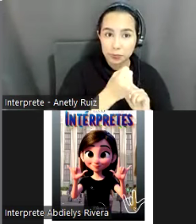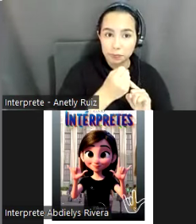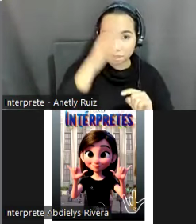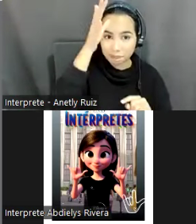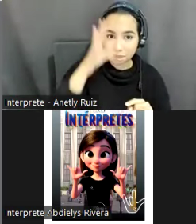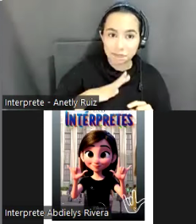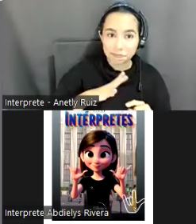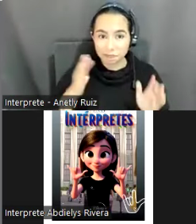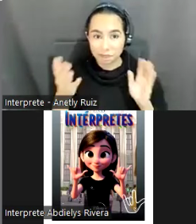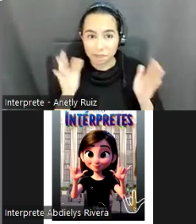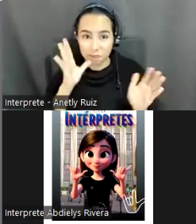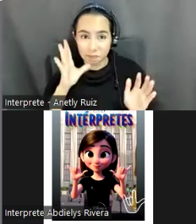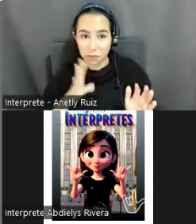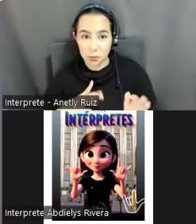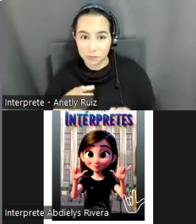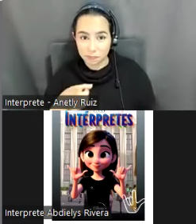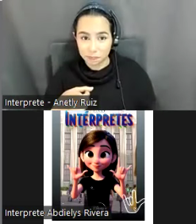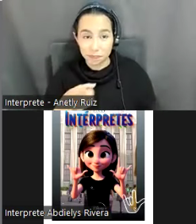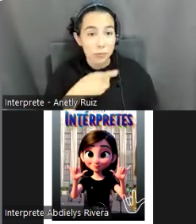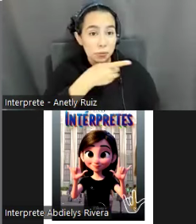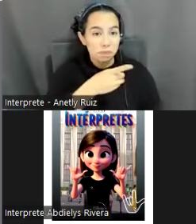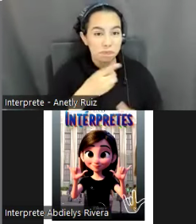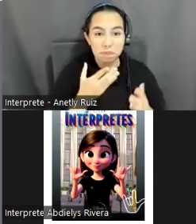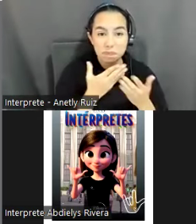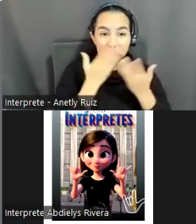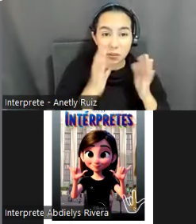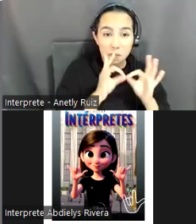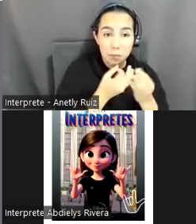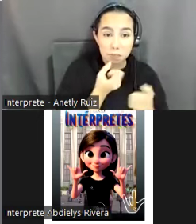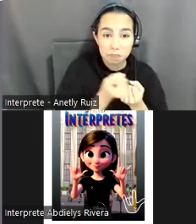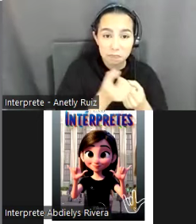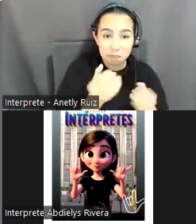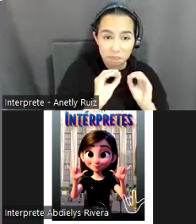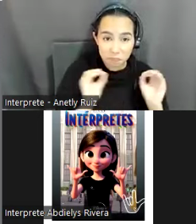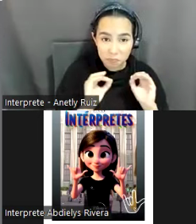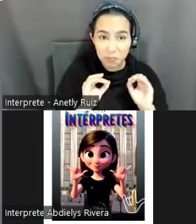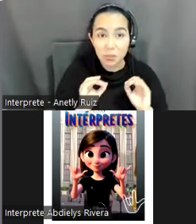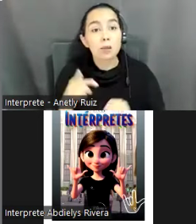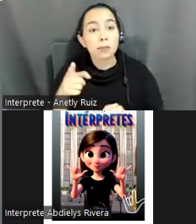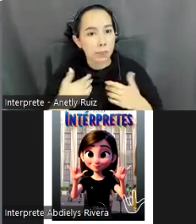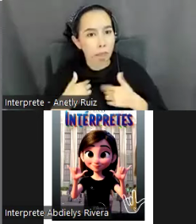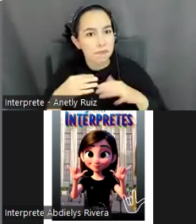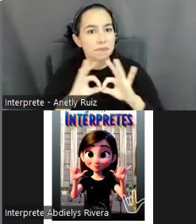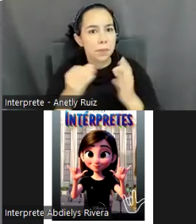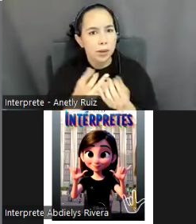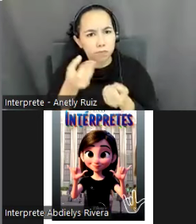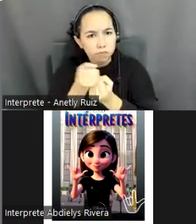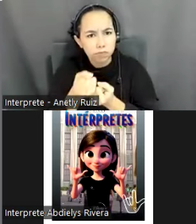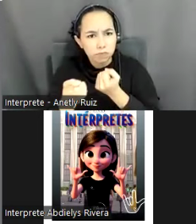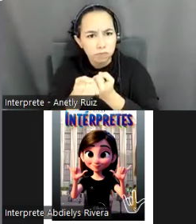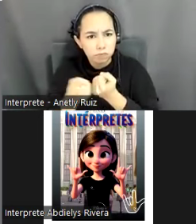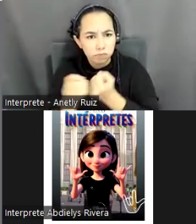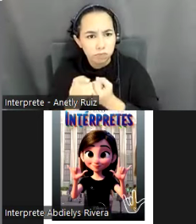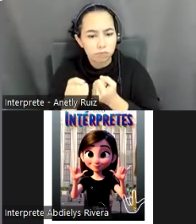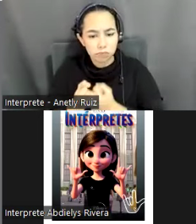¿verdad?, de hacerle todas estas citas y seguimiento. Así que, ¿verdad?, se le ha dado un seguimiento. Ariel Méndez